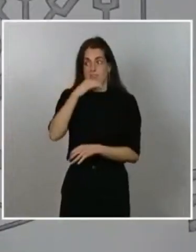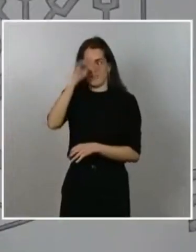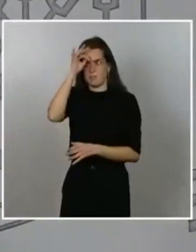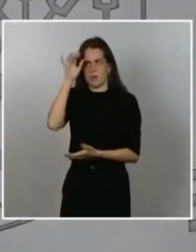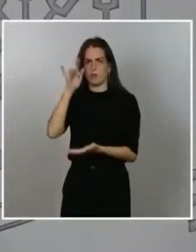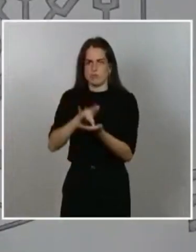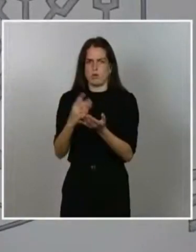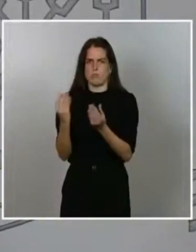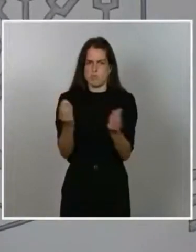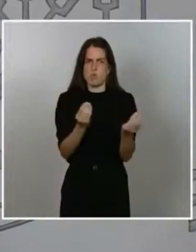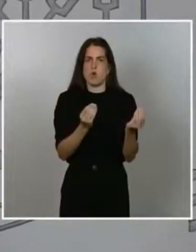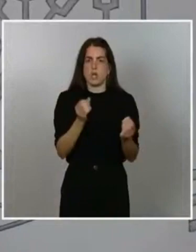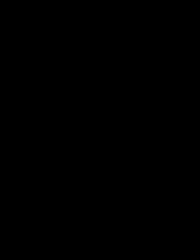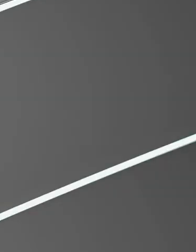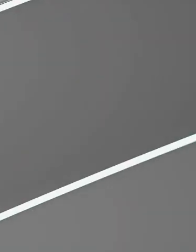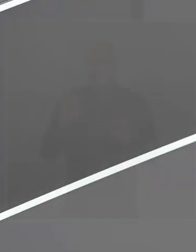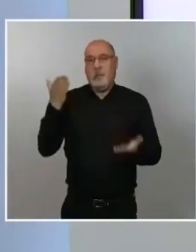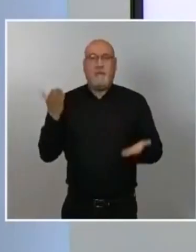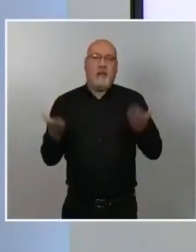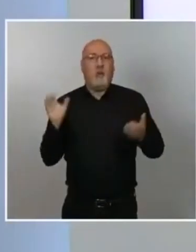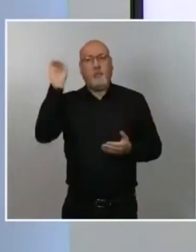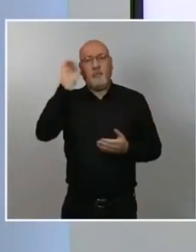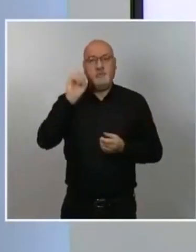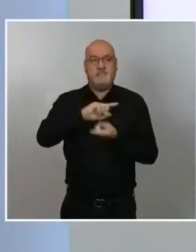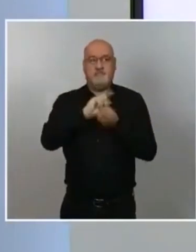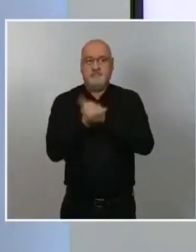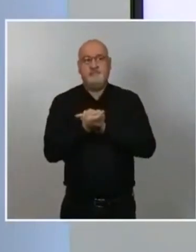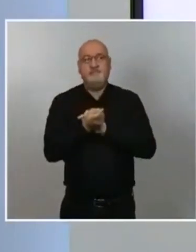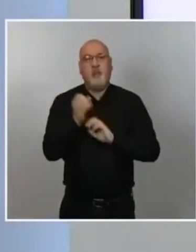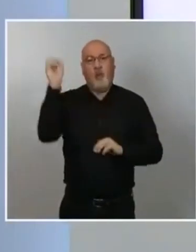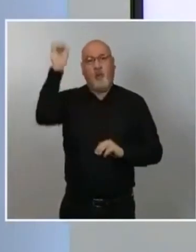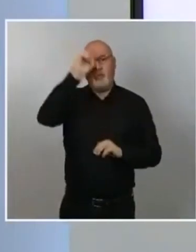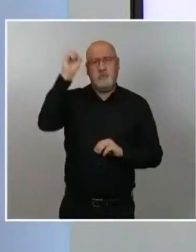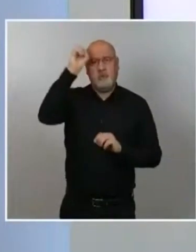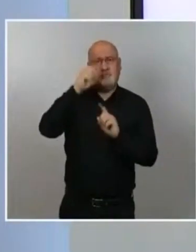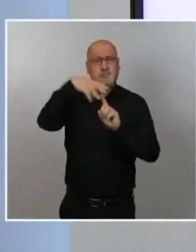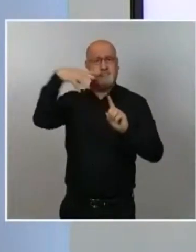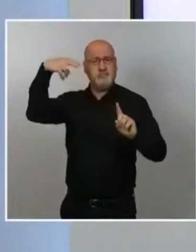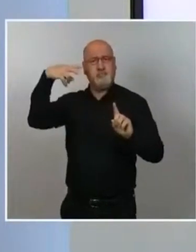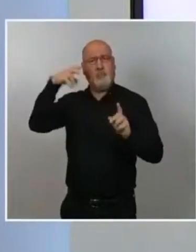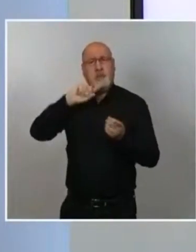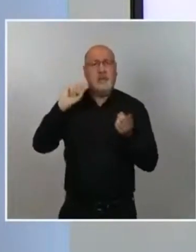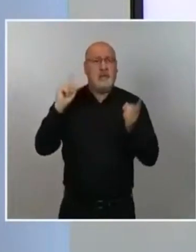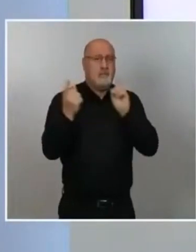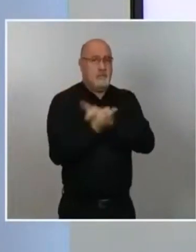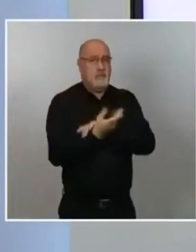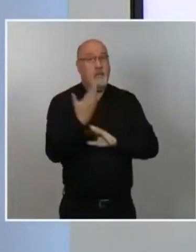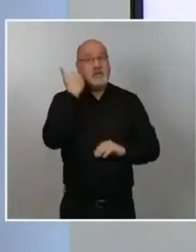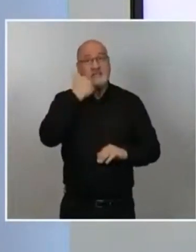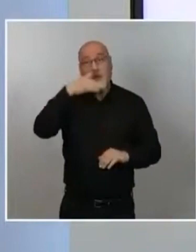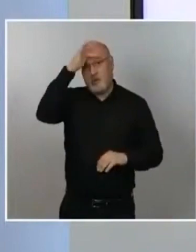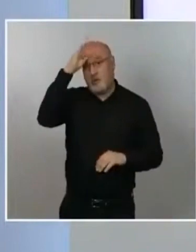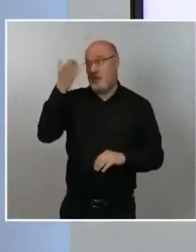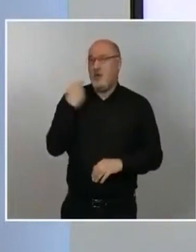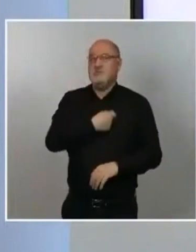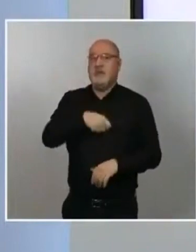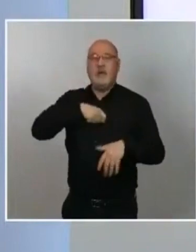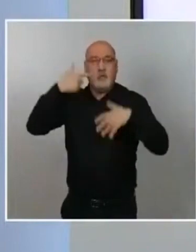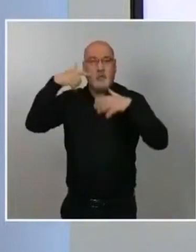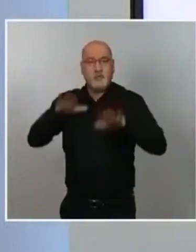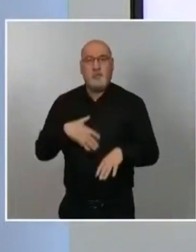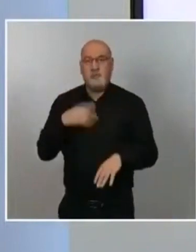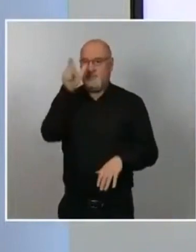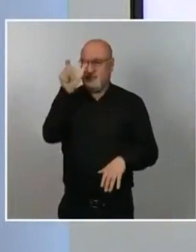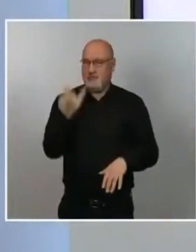casos de trombos confirmados. El sábado y el domingo tuvimos conocimiento de un caso en España, de una